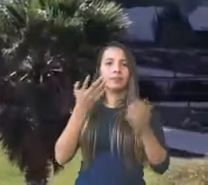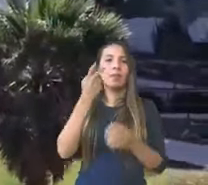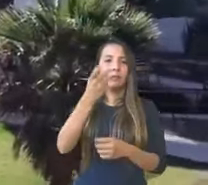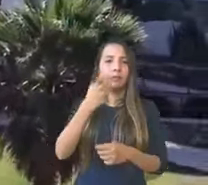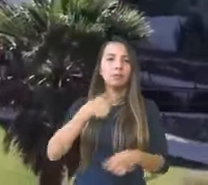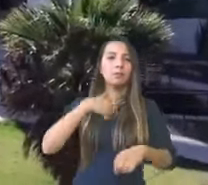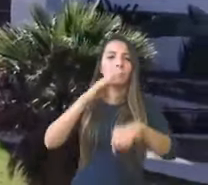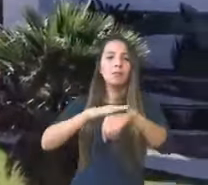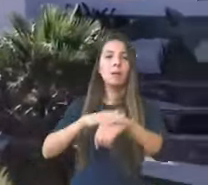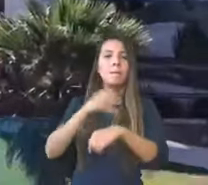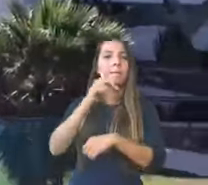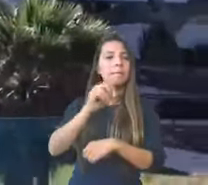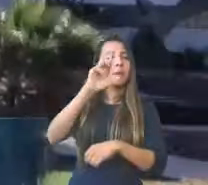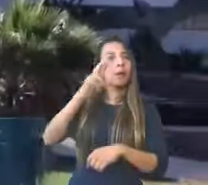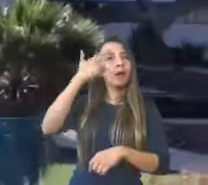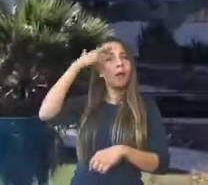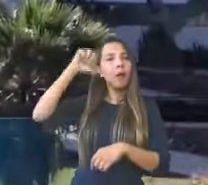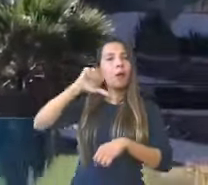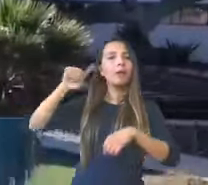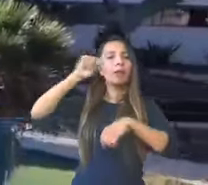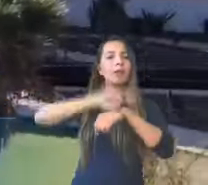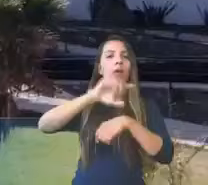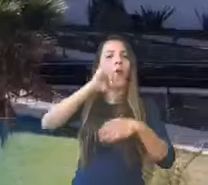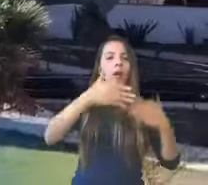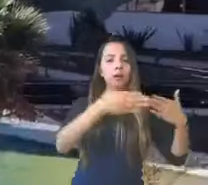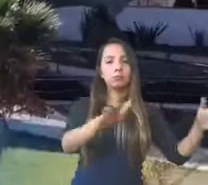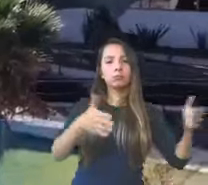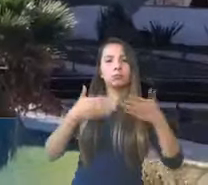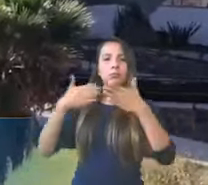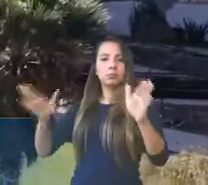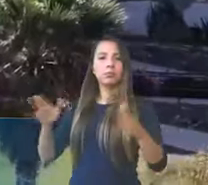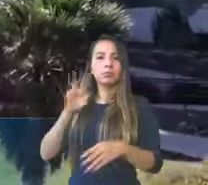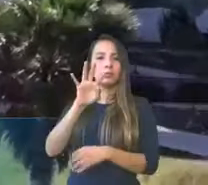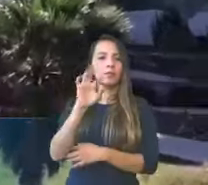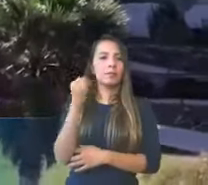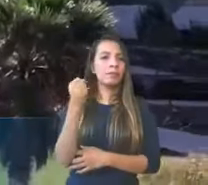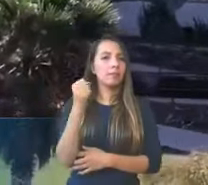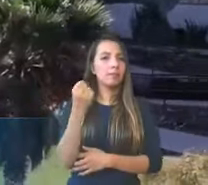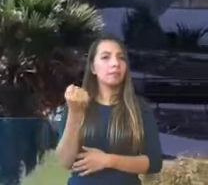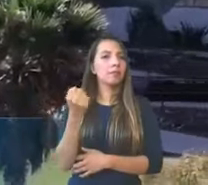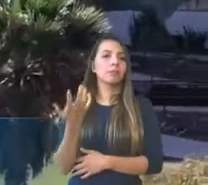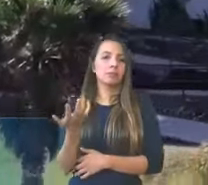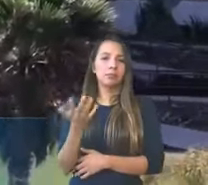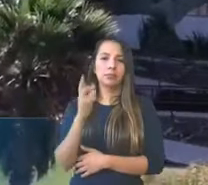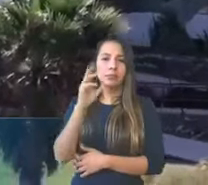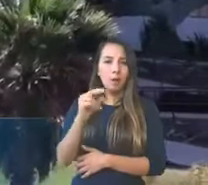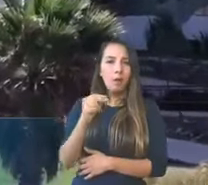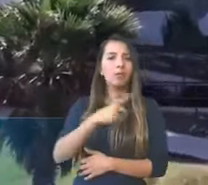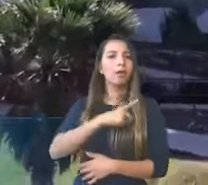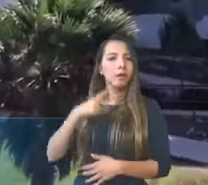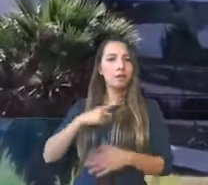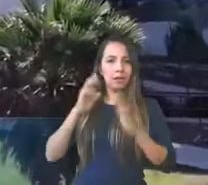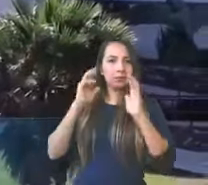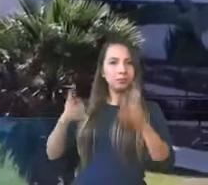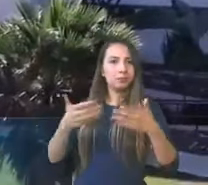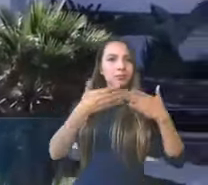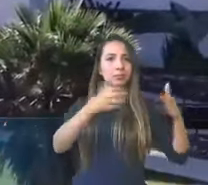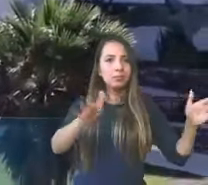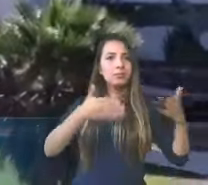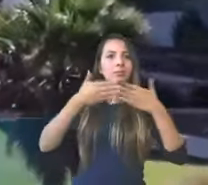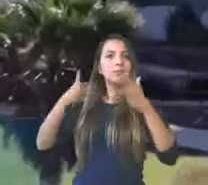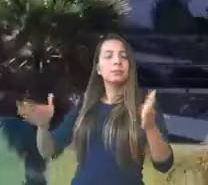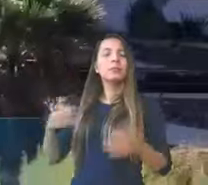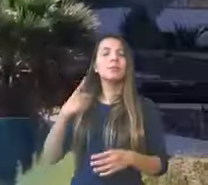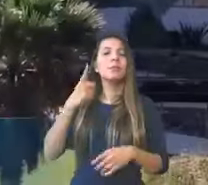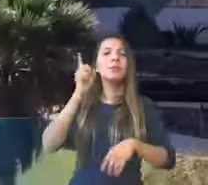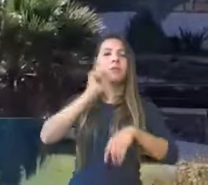fecha, no nomás por la fecha de 19 de septiembre, sino porque en cualquier